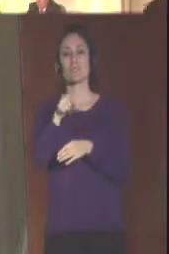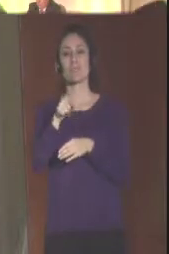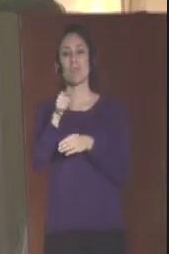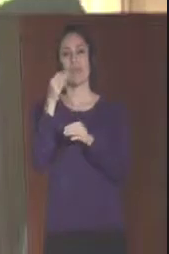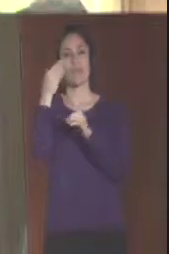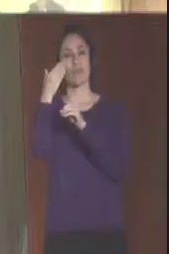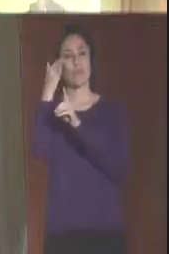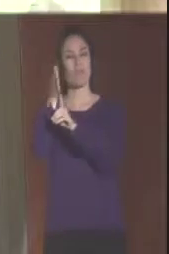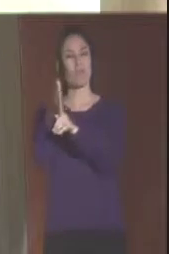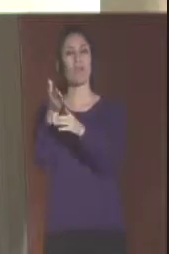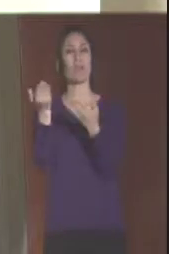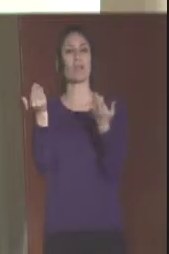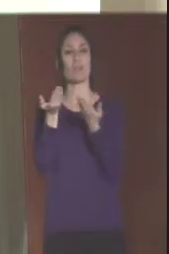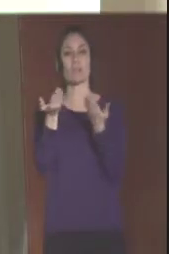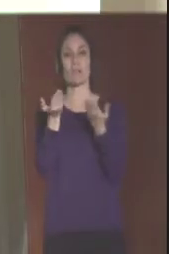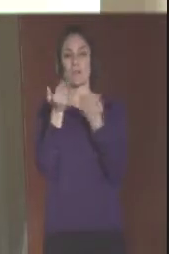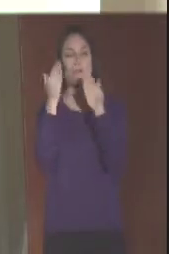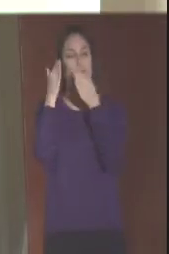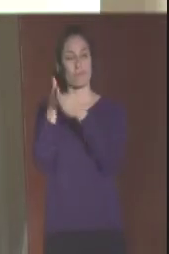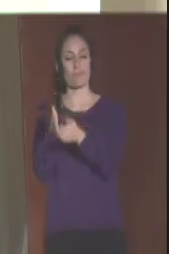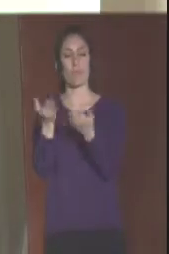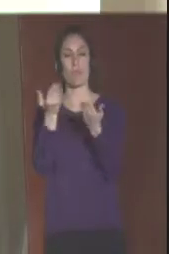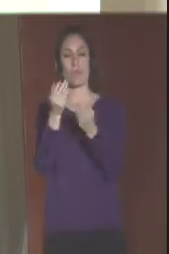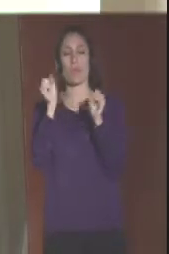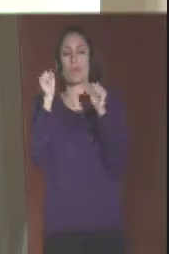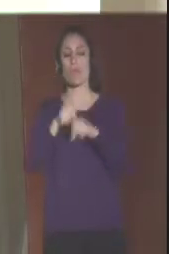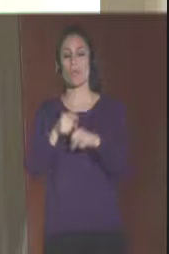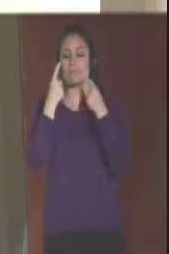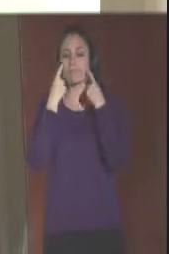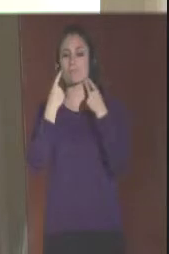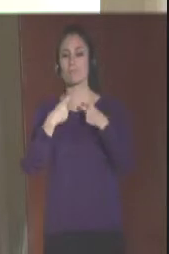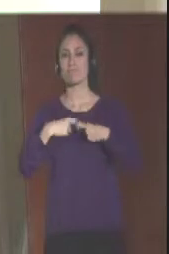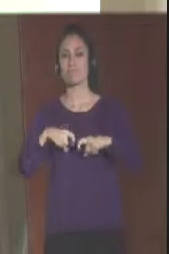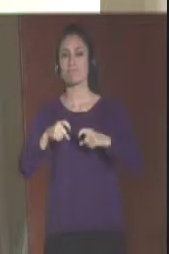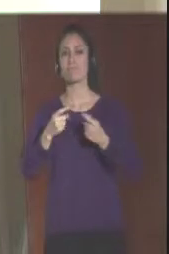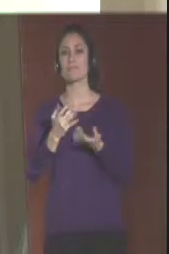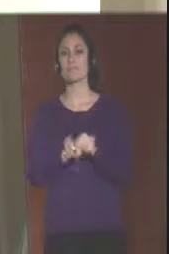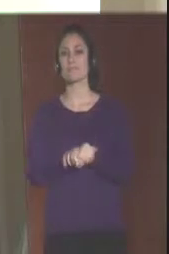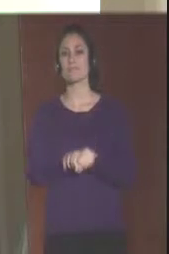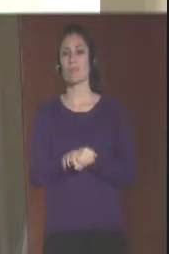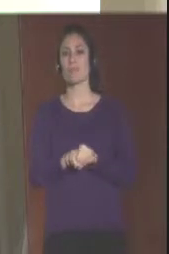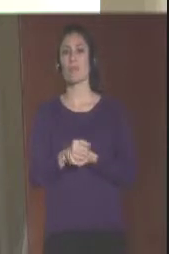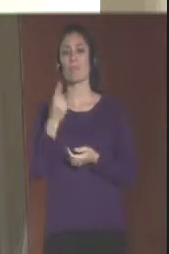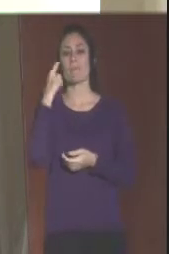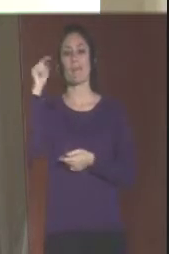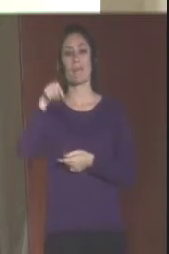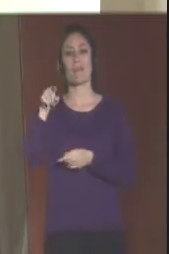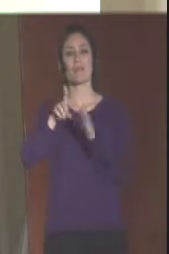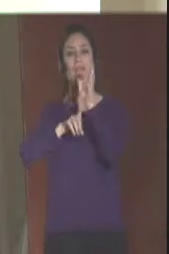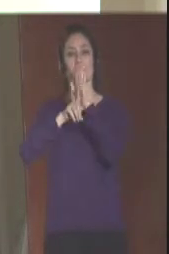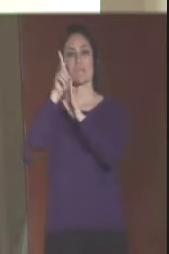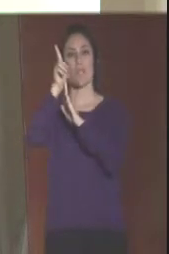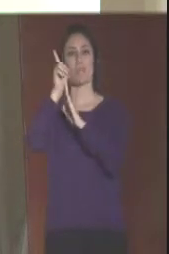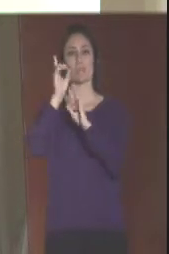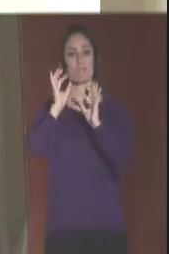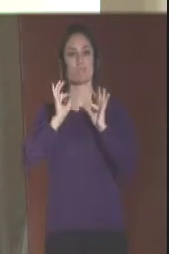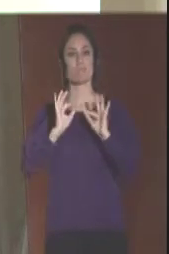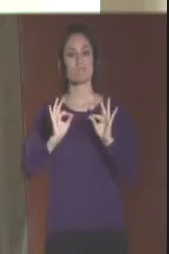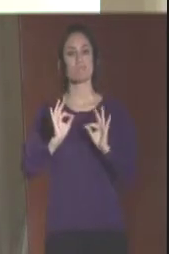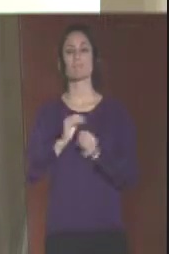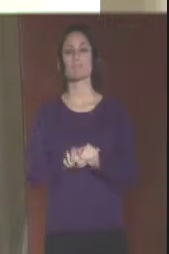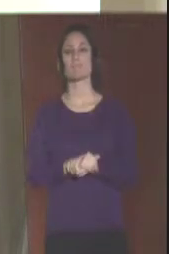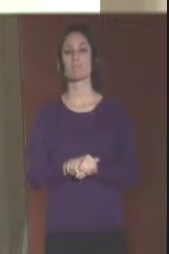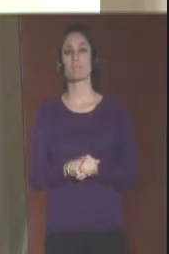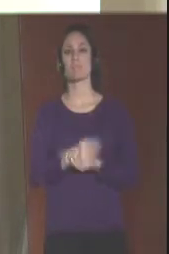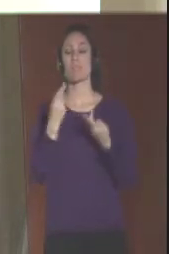que tiene que ver no tanto con la mitigación, sino con, por el contrario, el desarrollo sustentable, porque tenemos además